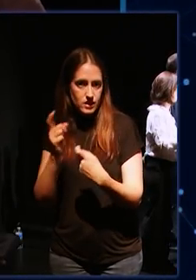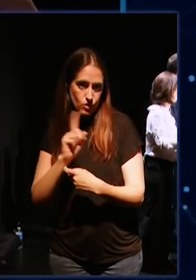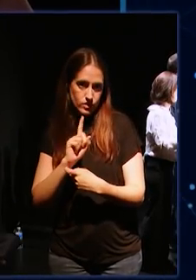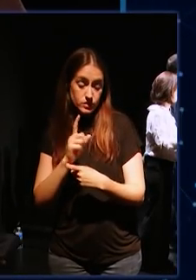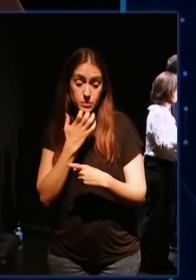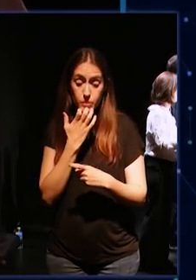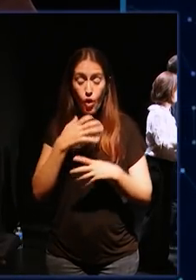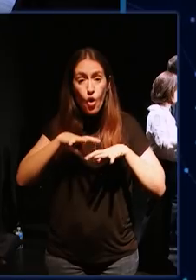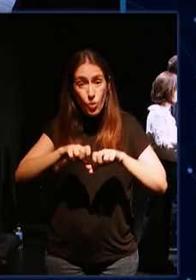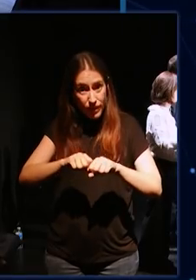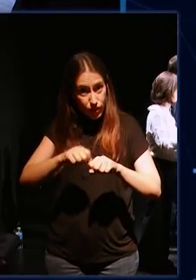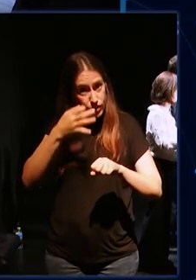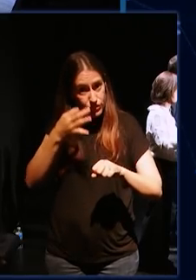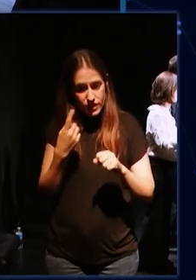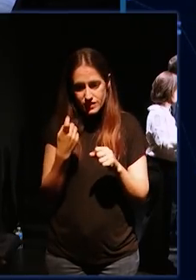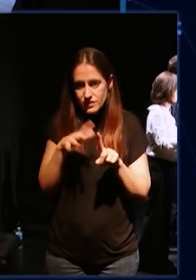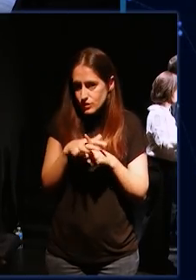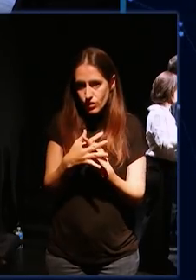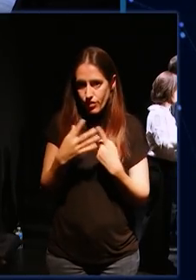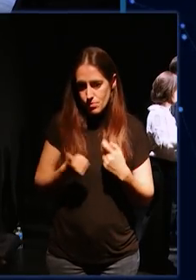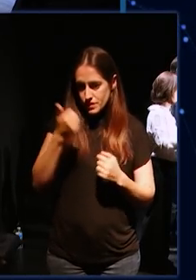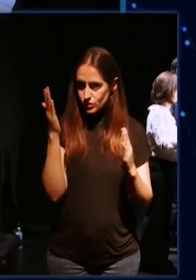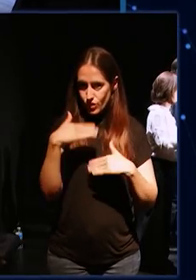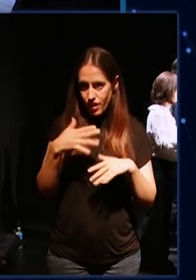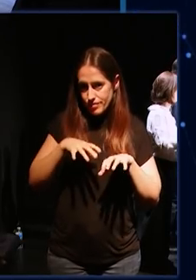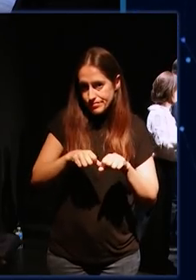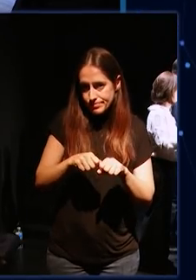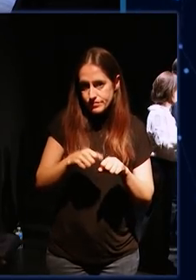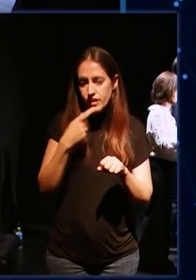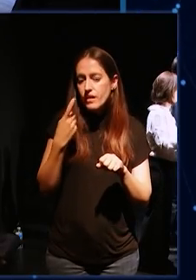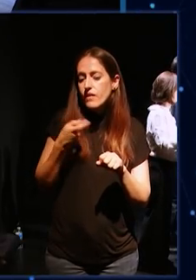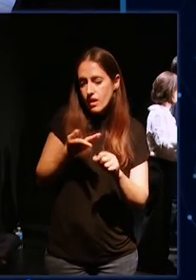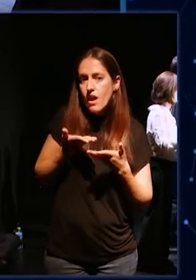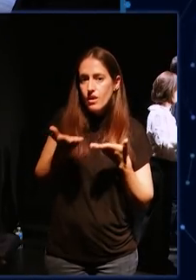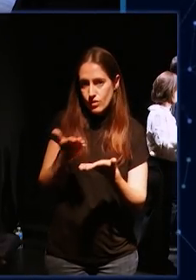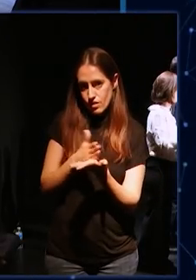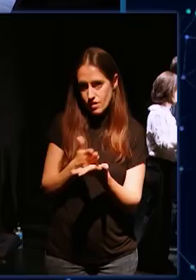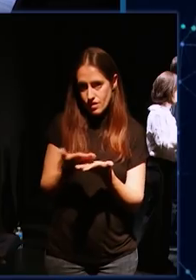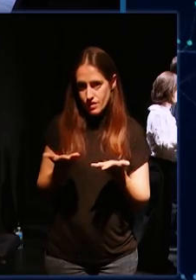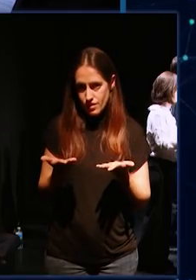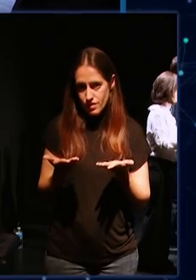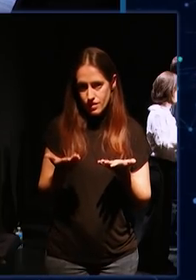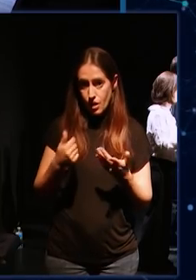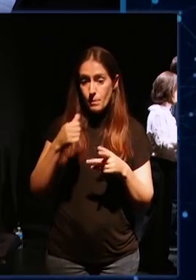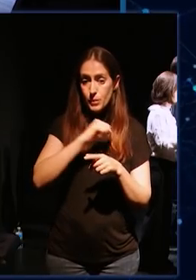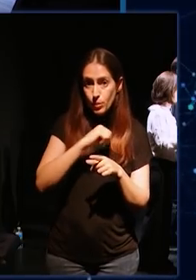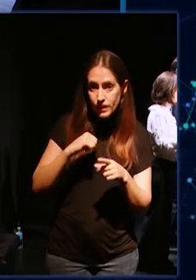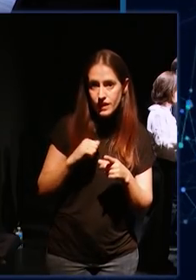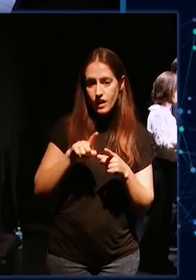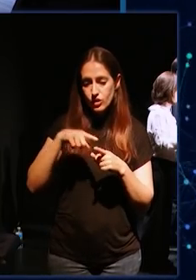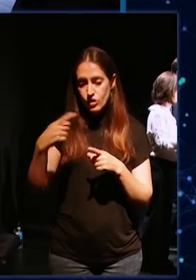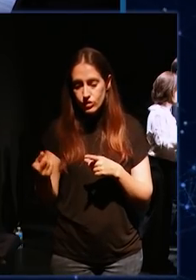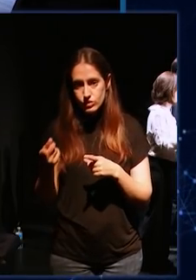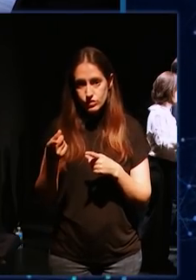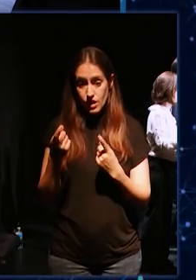que realmente responde a una situación de necesidad, lo que hay que hacer es mediar. Y lo que hay que hacer entre los propietarios y esas personas que están en un